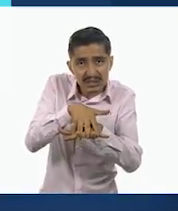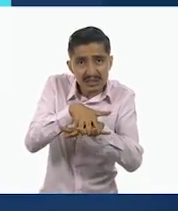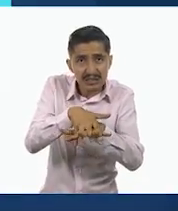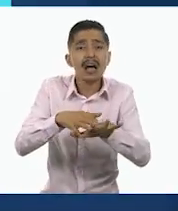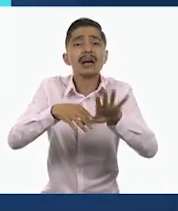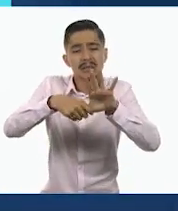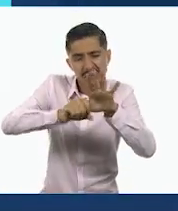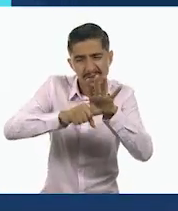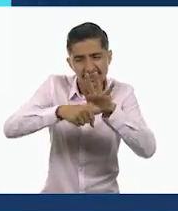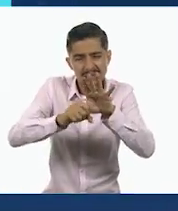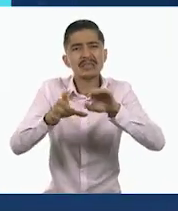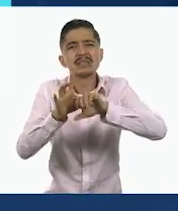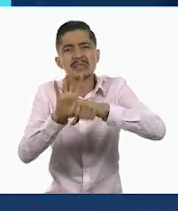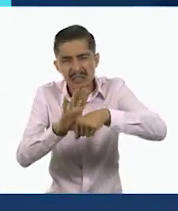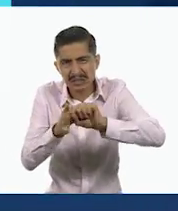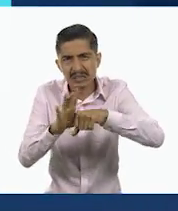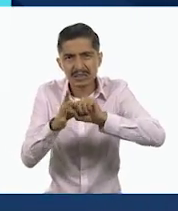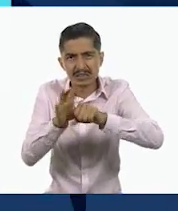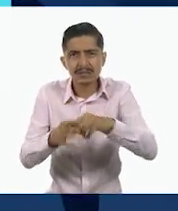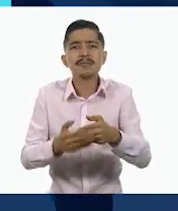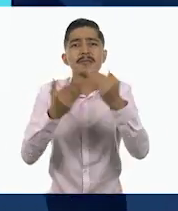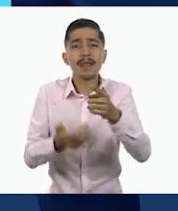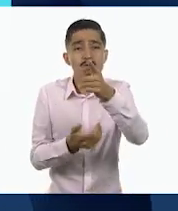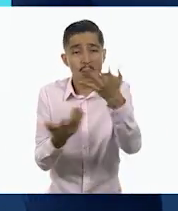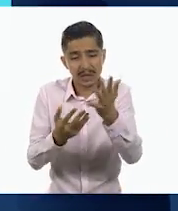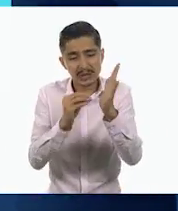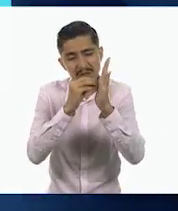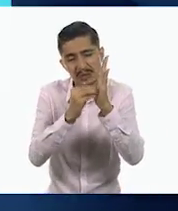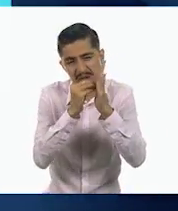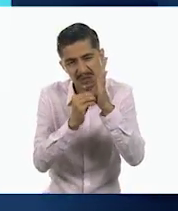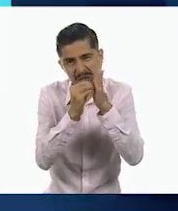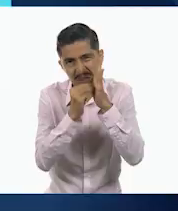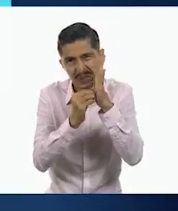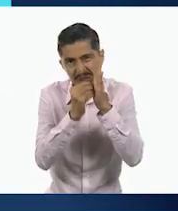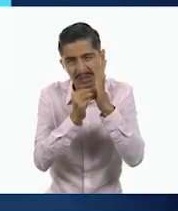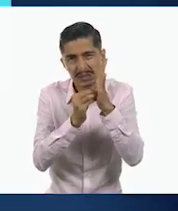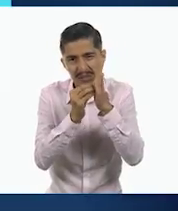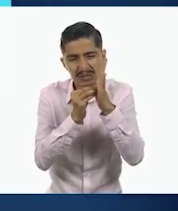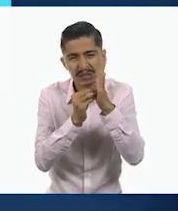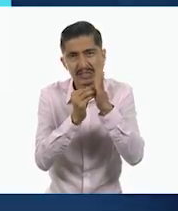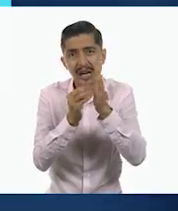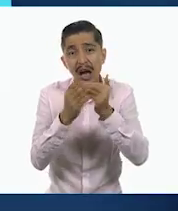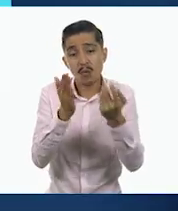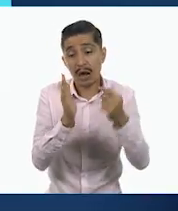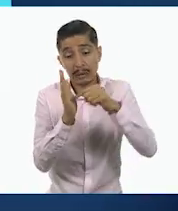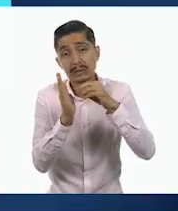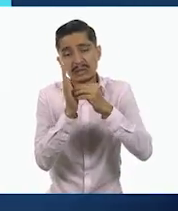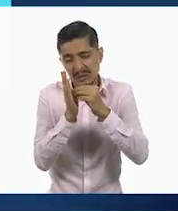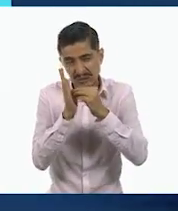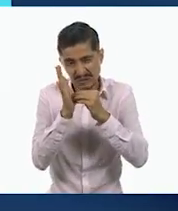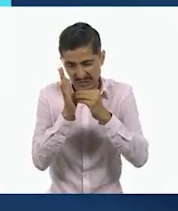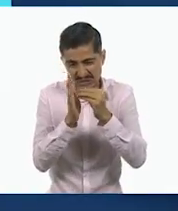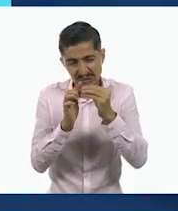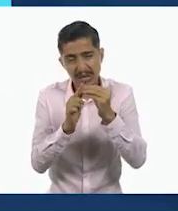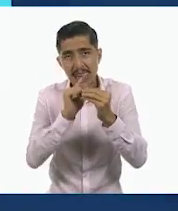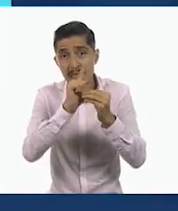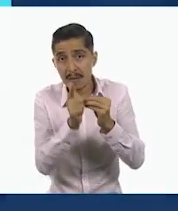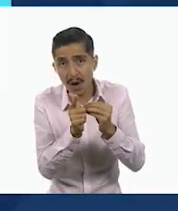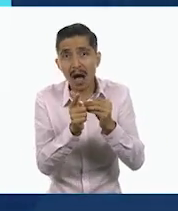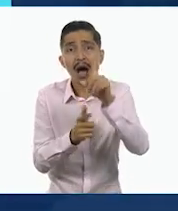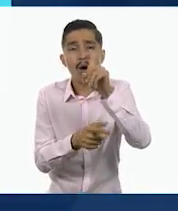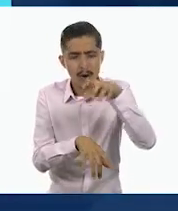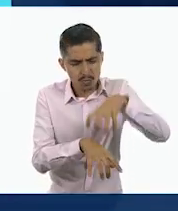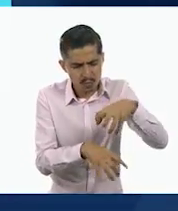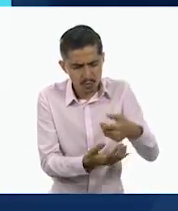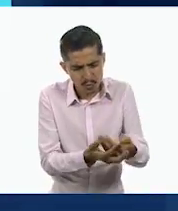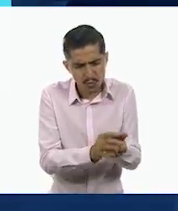dedos. Ahora haz como que rasguñas la palma de tus manos para lavar tus uñas. Enjuaga tus manos con